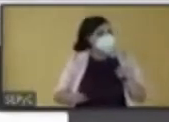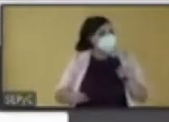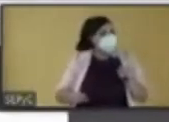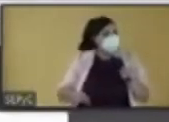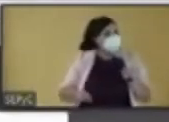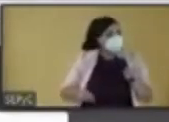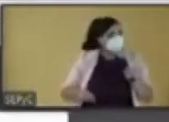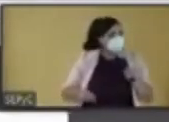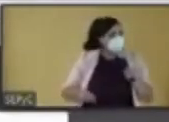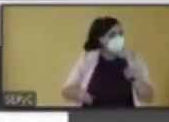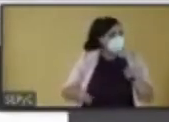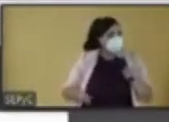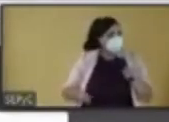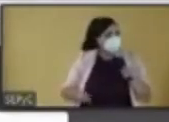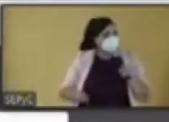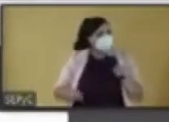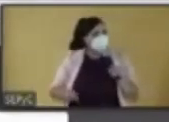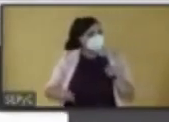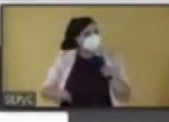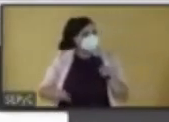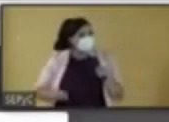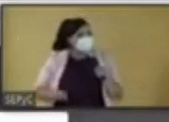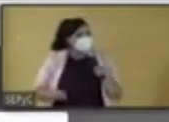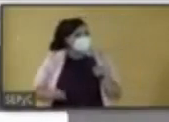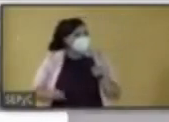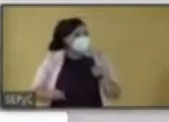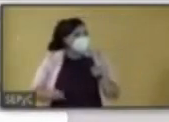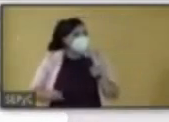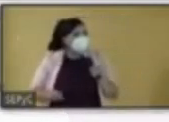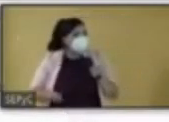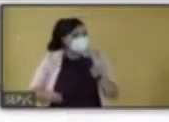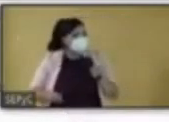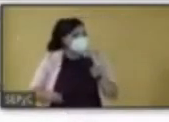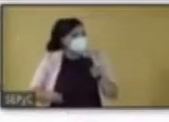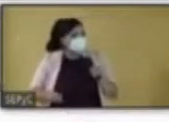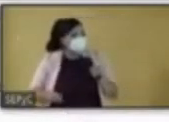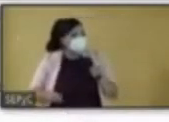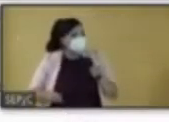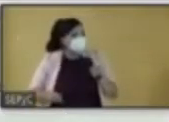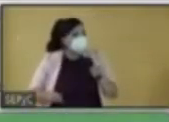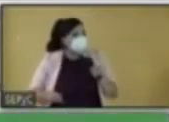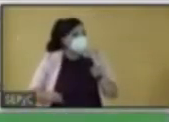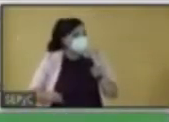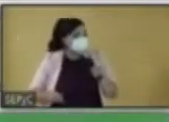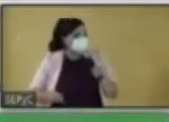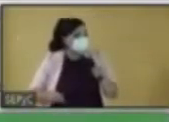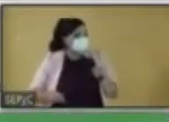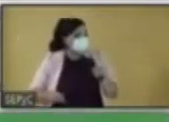ella. Damos a agregar, cerramos y guardamos la información.